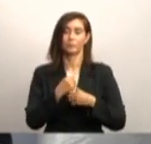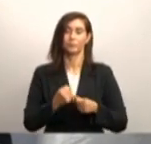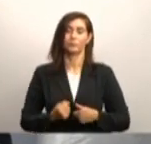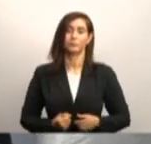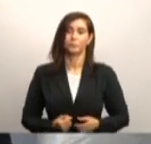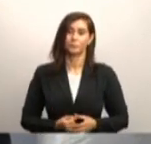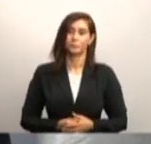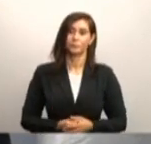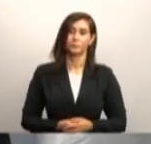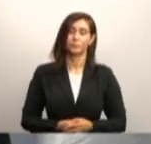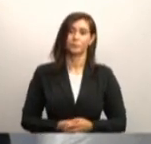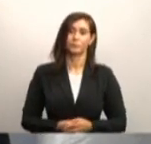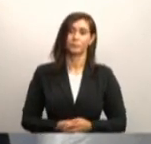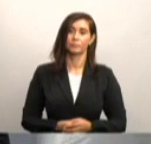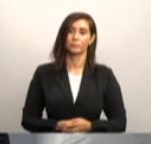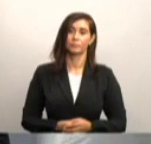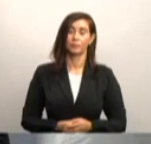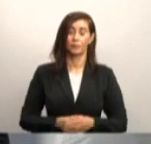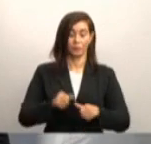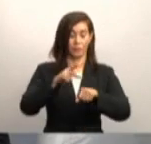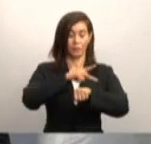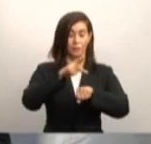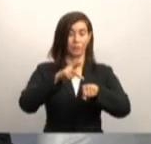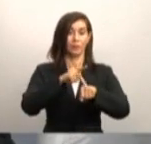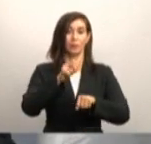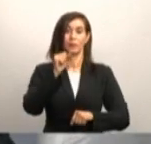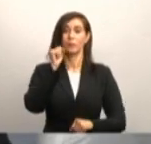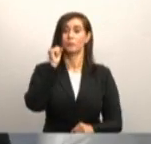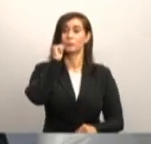En la provincia Santo Domingo,